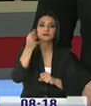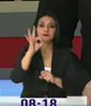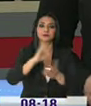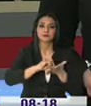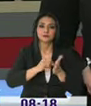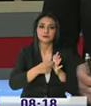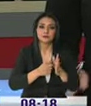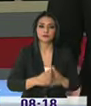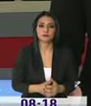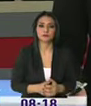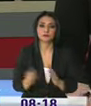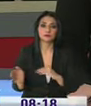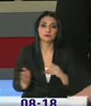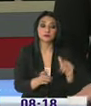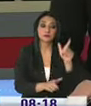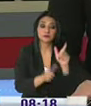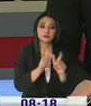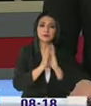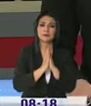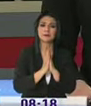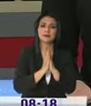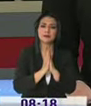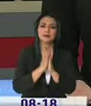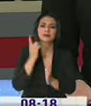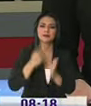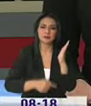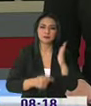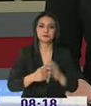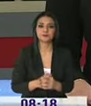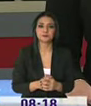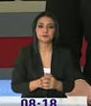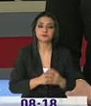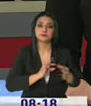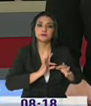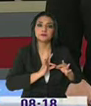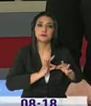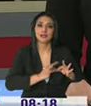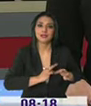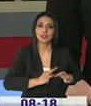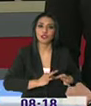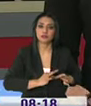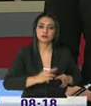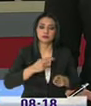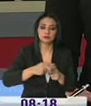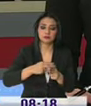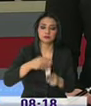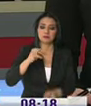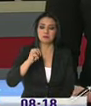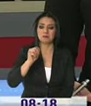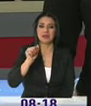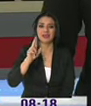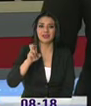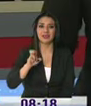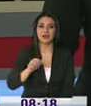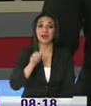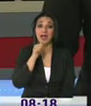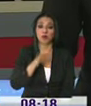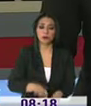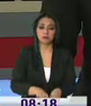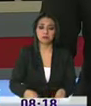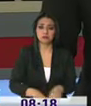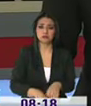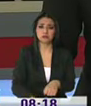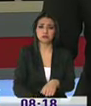8:19 a.m. y ahora vamos con pedidos ciudadanos y las novedades. En la parroquia de Calderón, en el sector del Madrigal, existe una fuga de agua que está